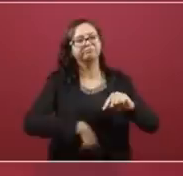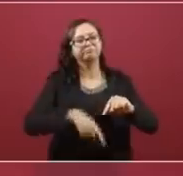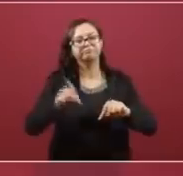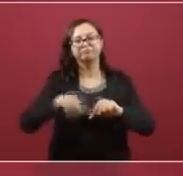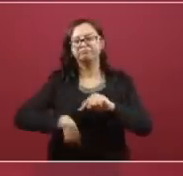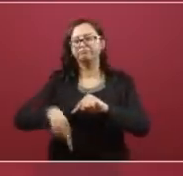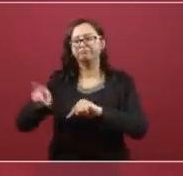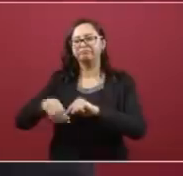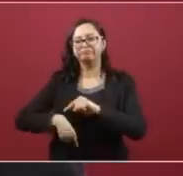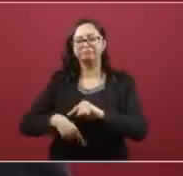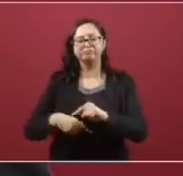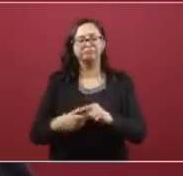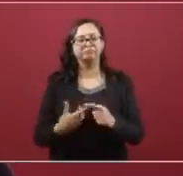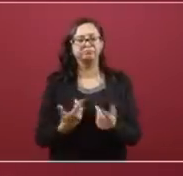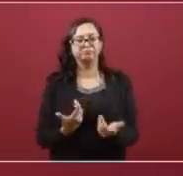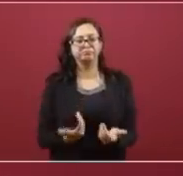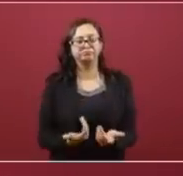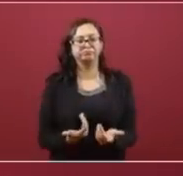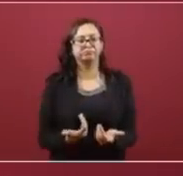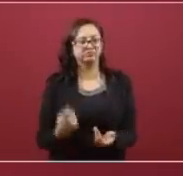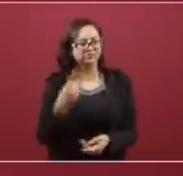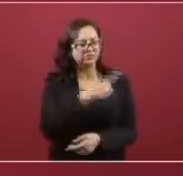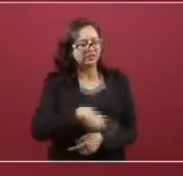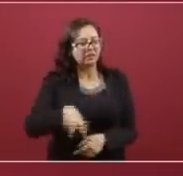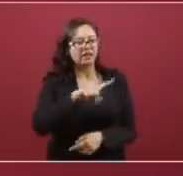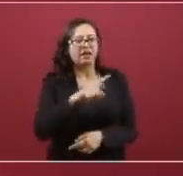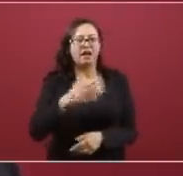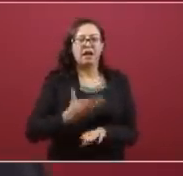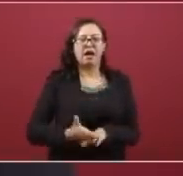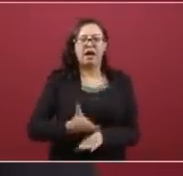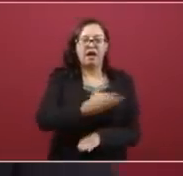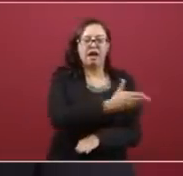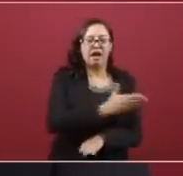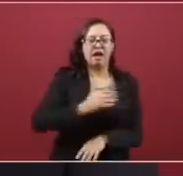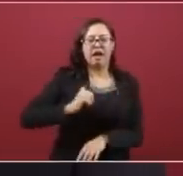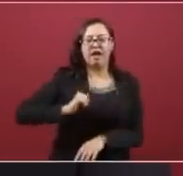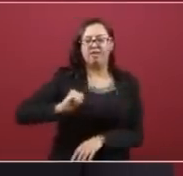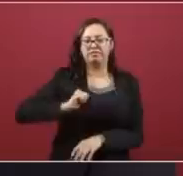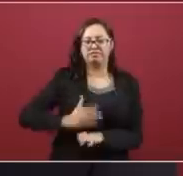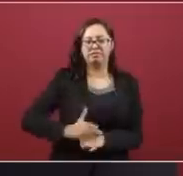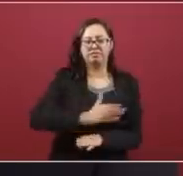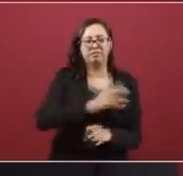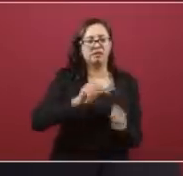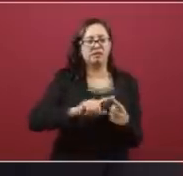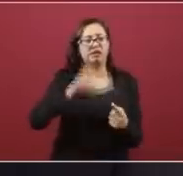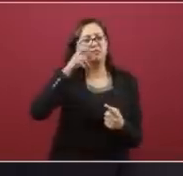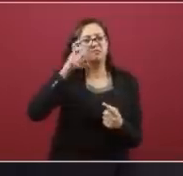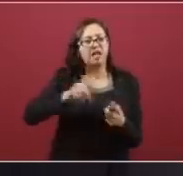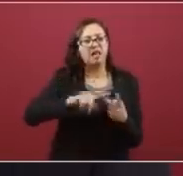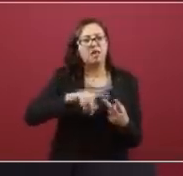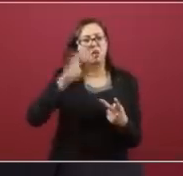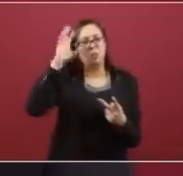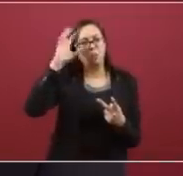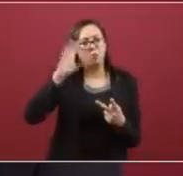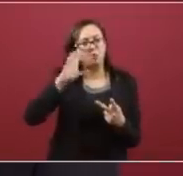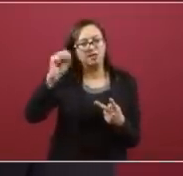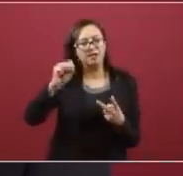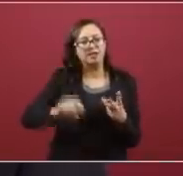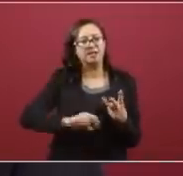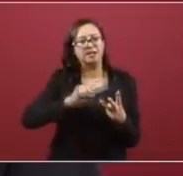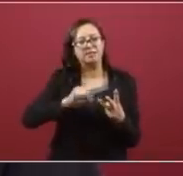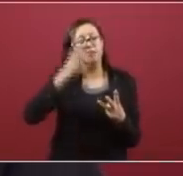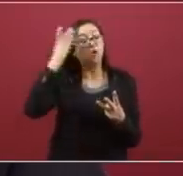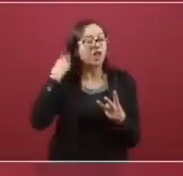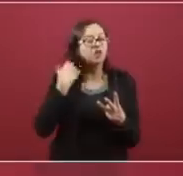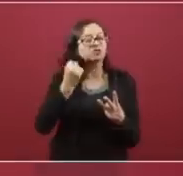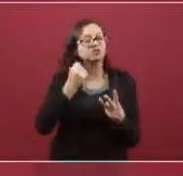sacrificio y en las convicciones mostradas por Hidalgo, por Morelos, a